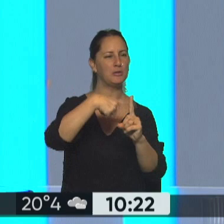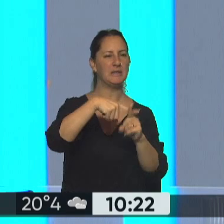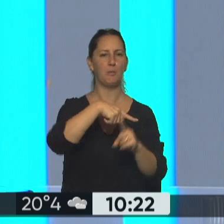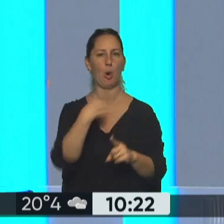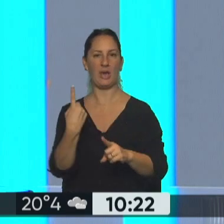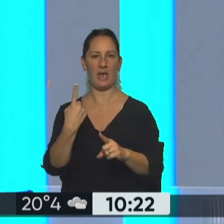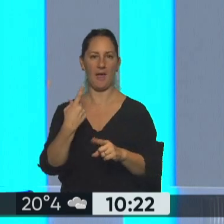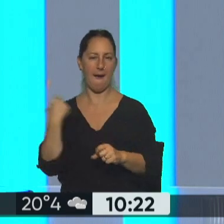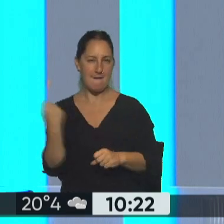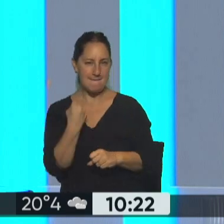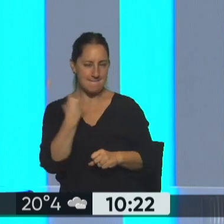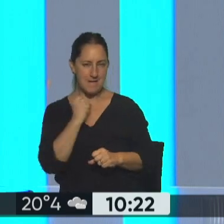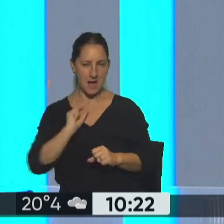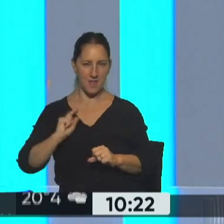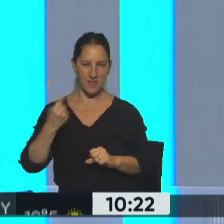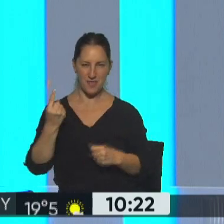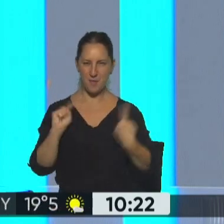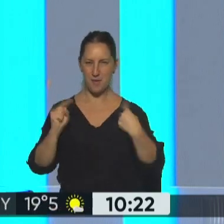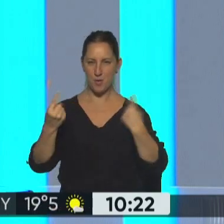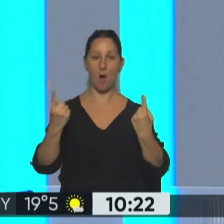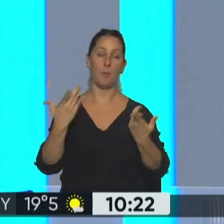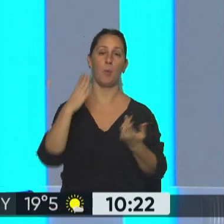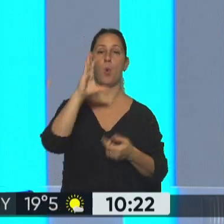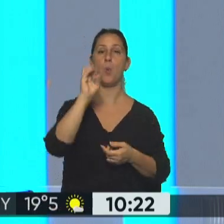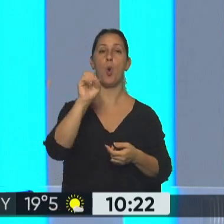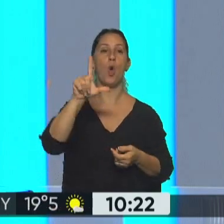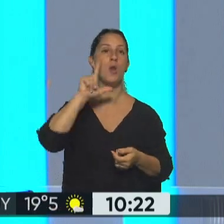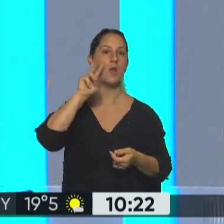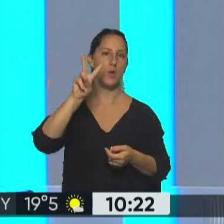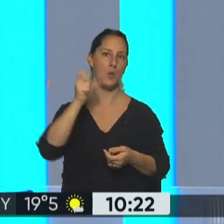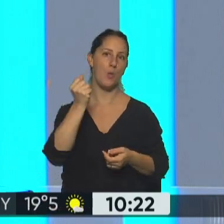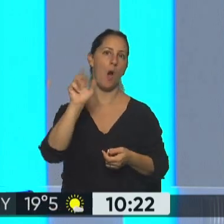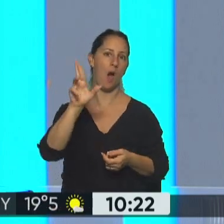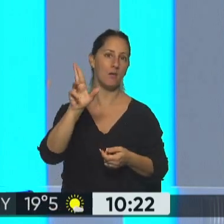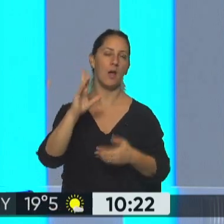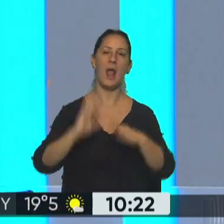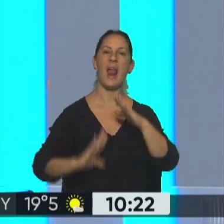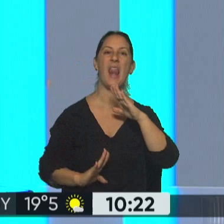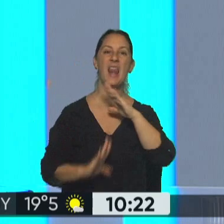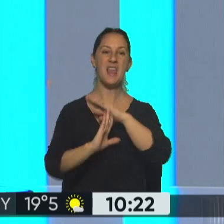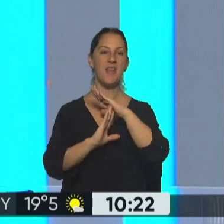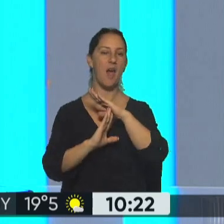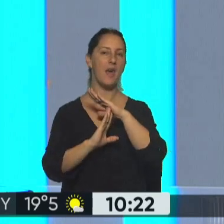existían. Obviamente que existían. Bueno, Bolívar es un claro ejemplo de un líder